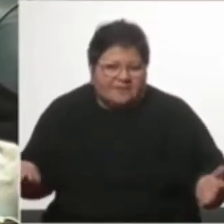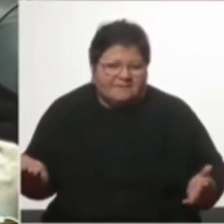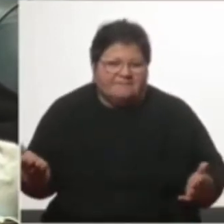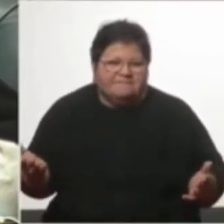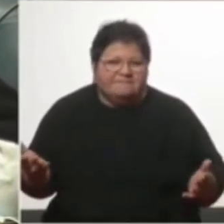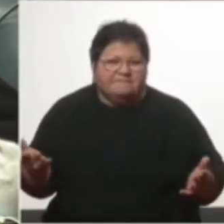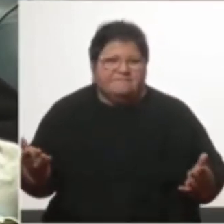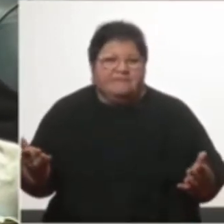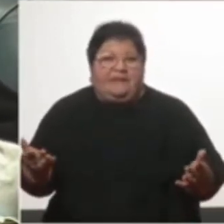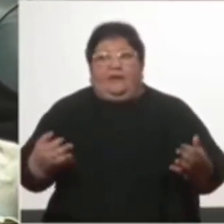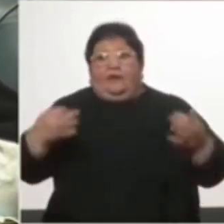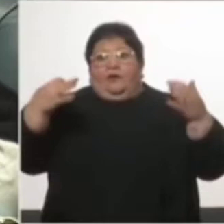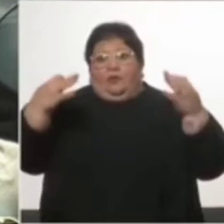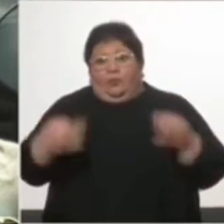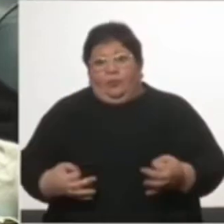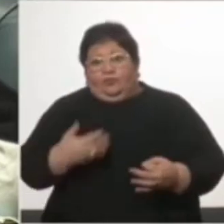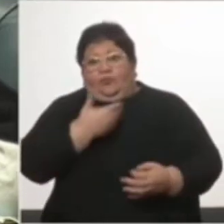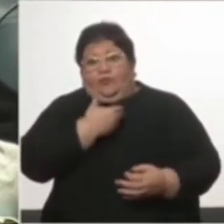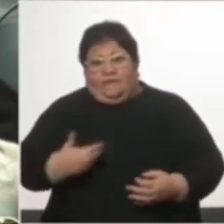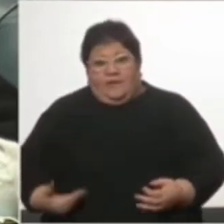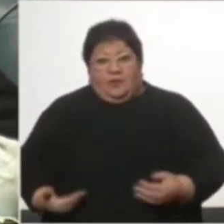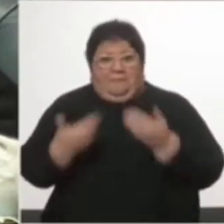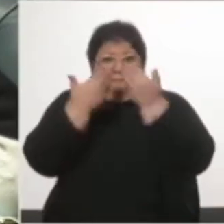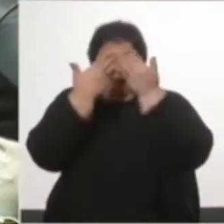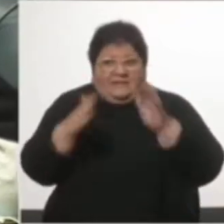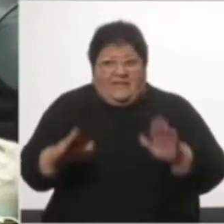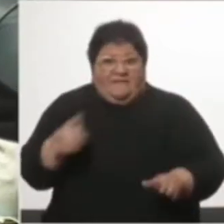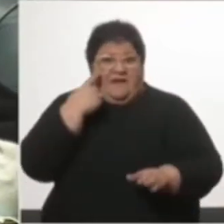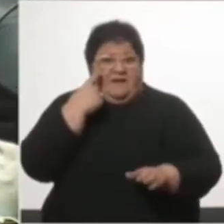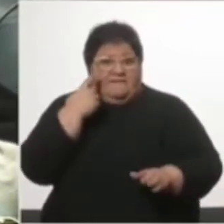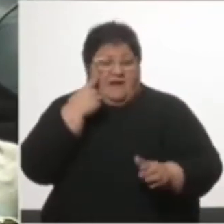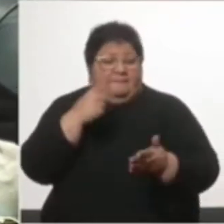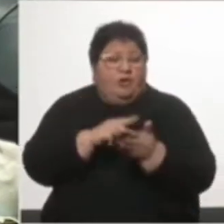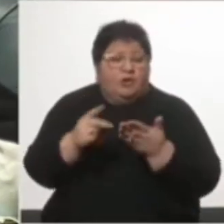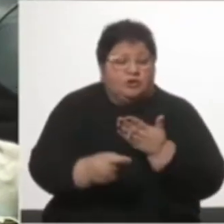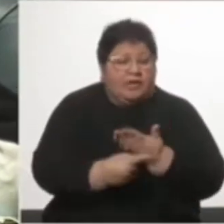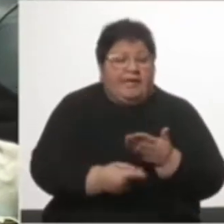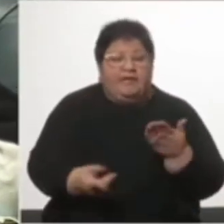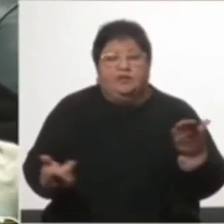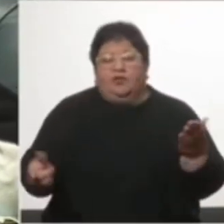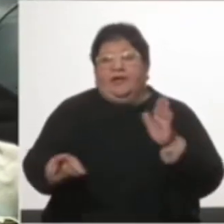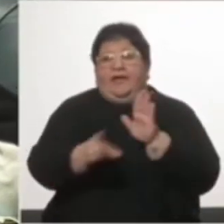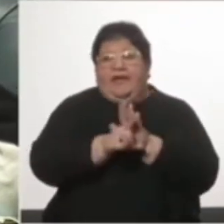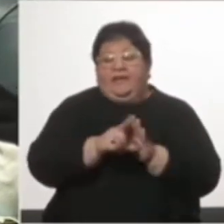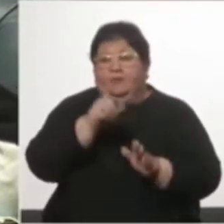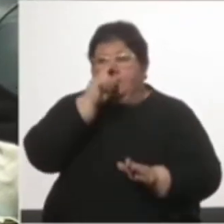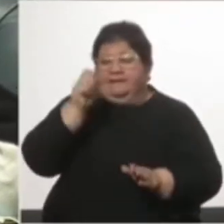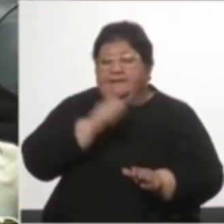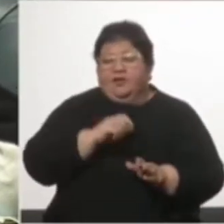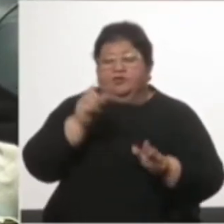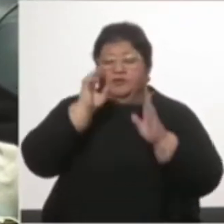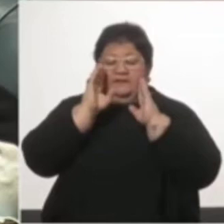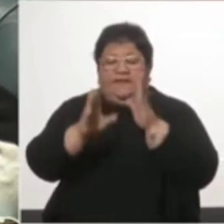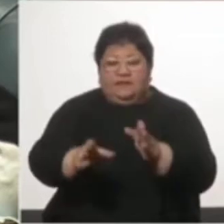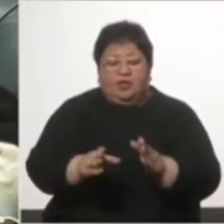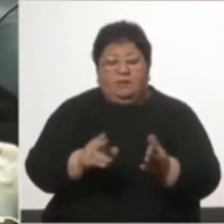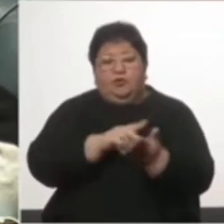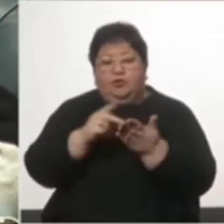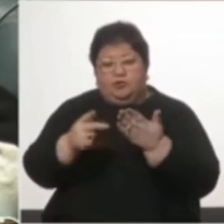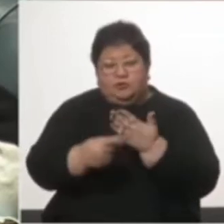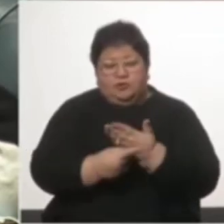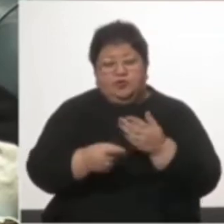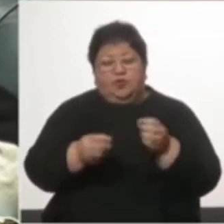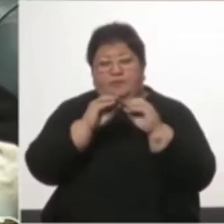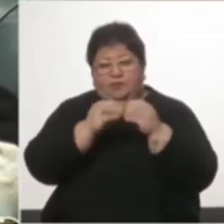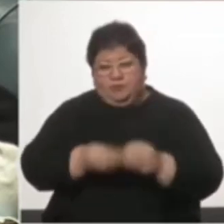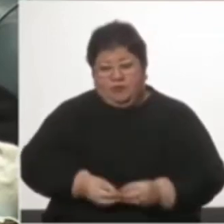para un gobierno que venía a aprobar su proyecto, la LUC, el presupuesto nacional, y ahora también la rendición